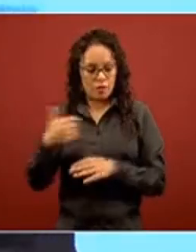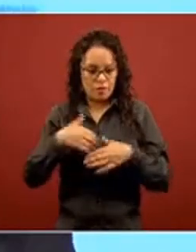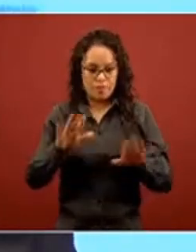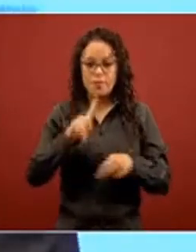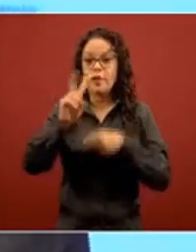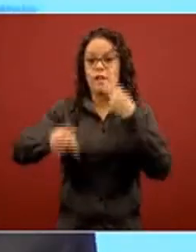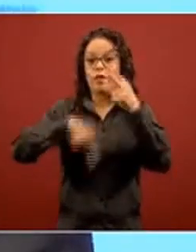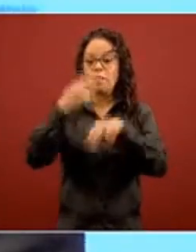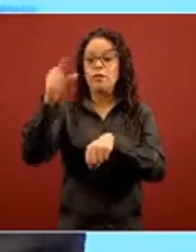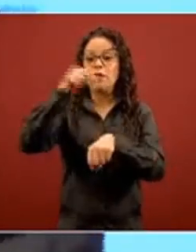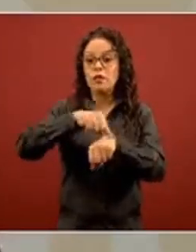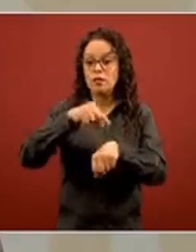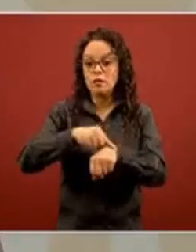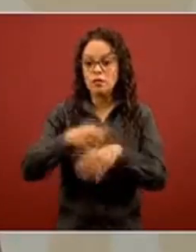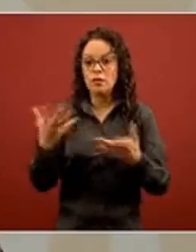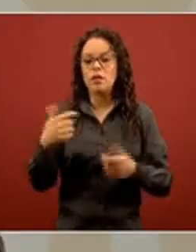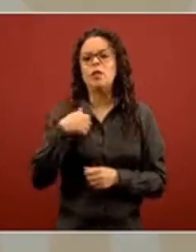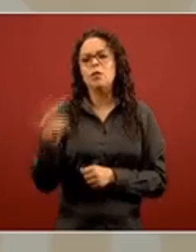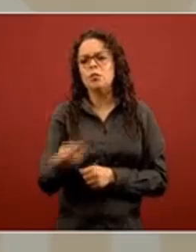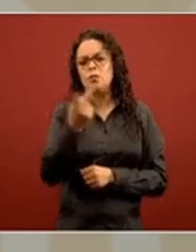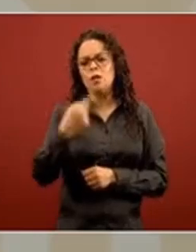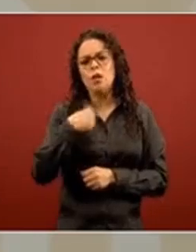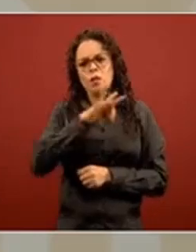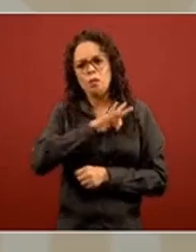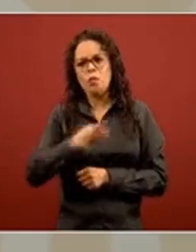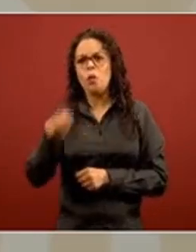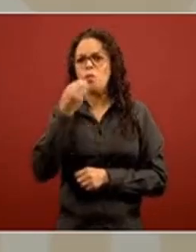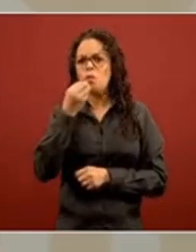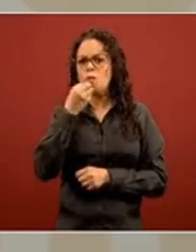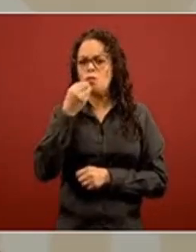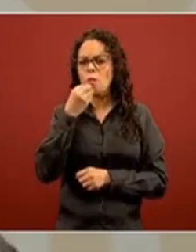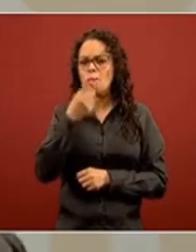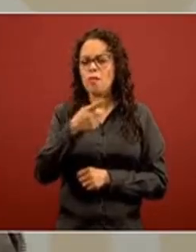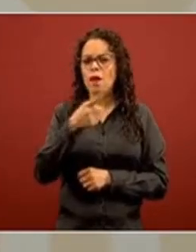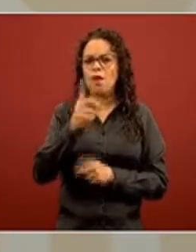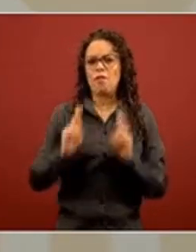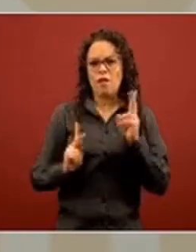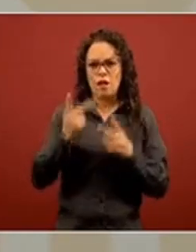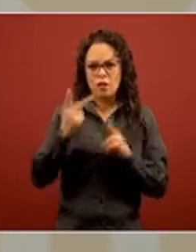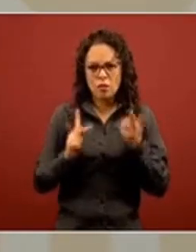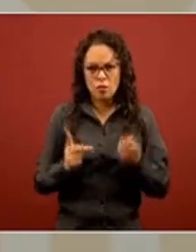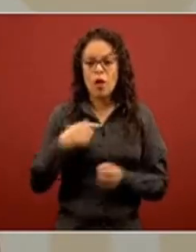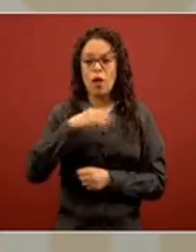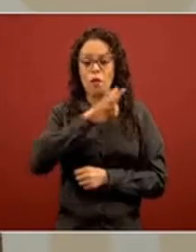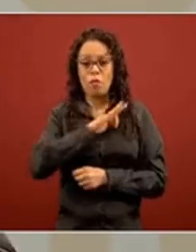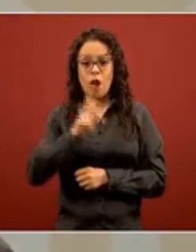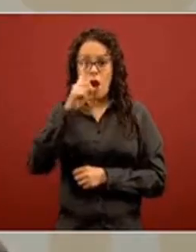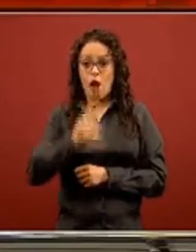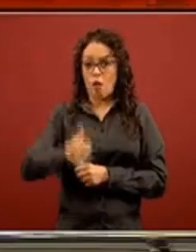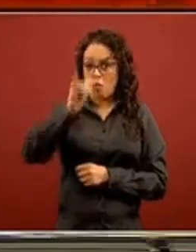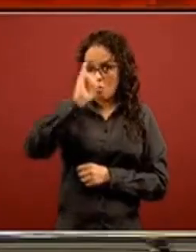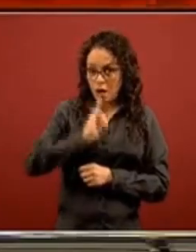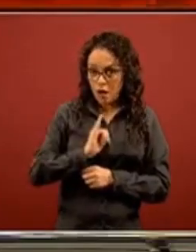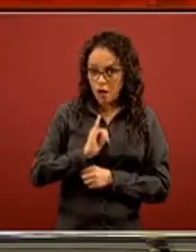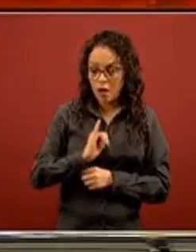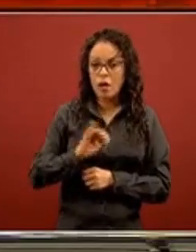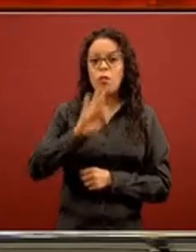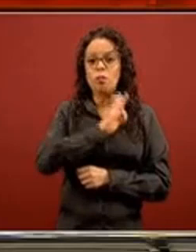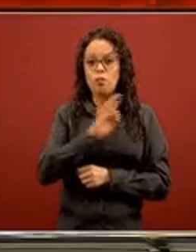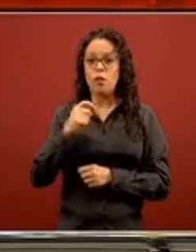¿me puedo comer el brócoli? No me puedo comer el brócoli. ¿Puedo tomar agua? No puedo tomar agua. ¿Puedo subir a la montaña? No puedo subir a la